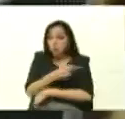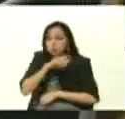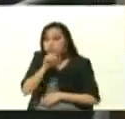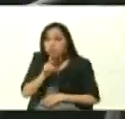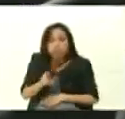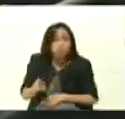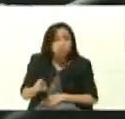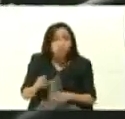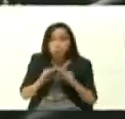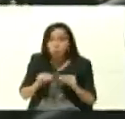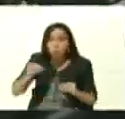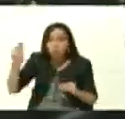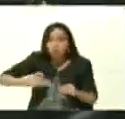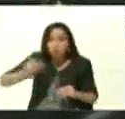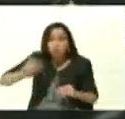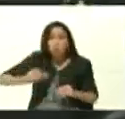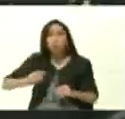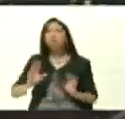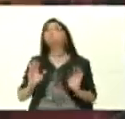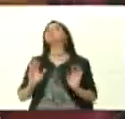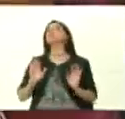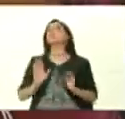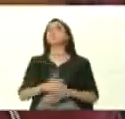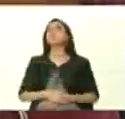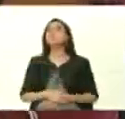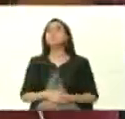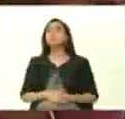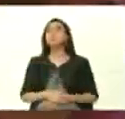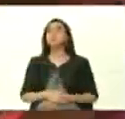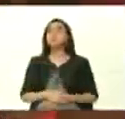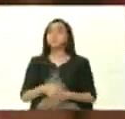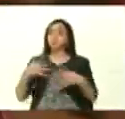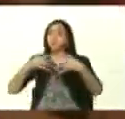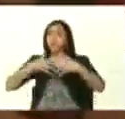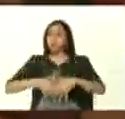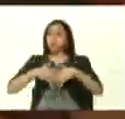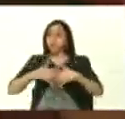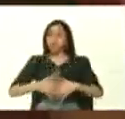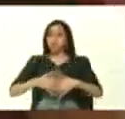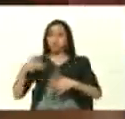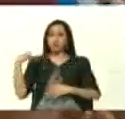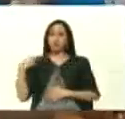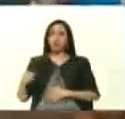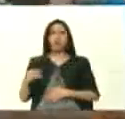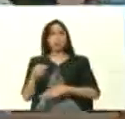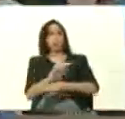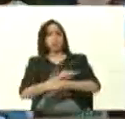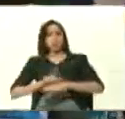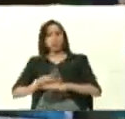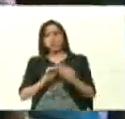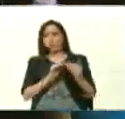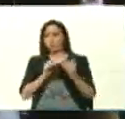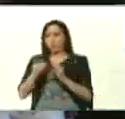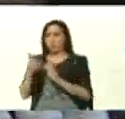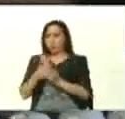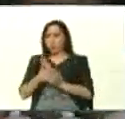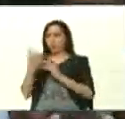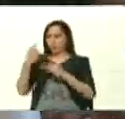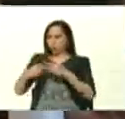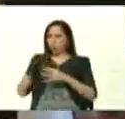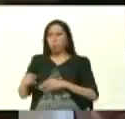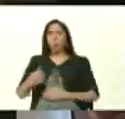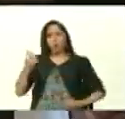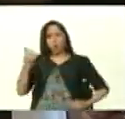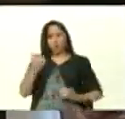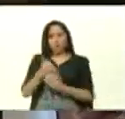¿Sí? ¿Todos? Camarada Daisy, por aquí tenemos una empresa que lleva el Ministerio de las Comunas a través de Fondemi. Te voy a poner